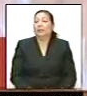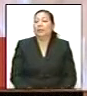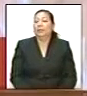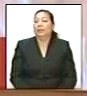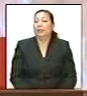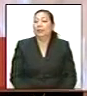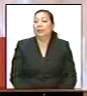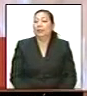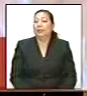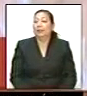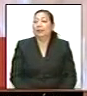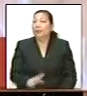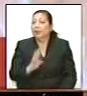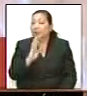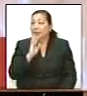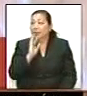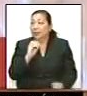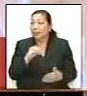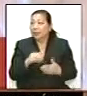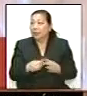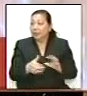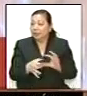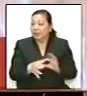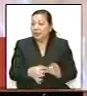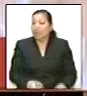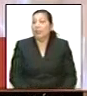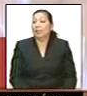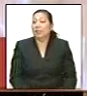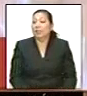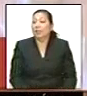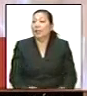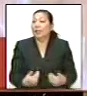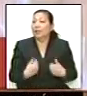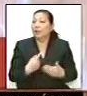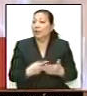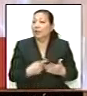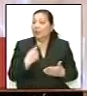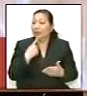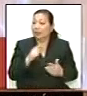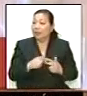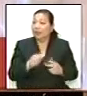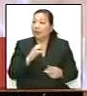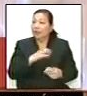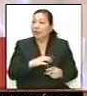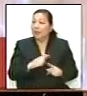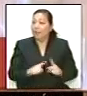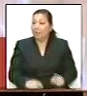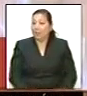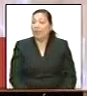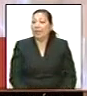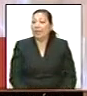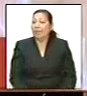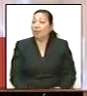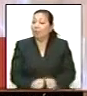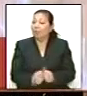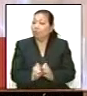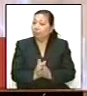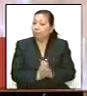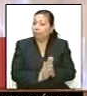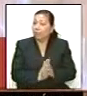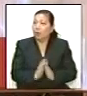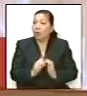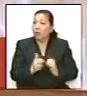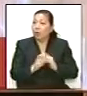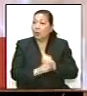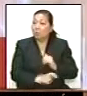en la declaración de puerto vallarta por ejemplo y debo decir que la iniciativa de chile pero adoptado con entusiasmo por el resto de